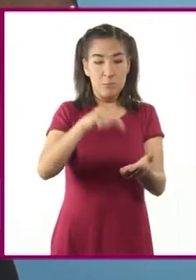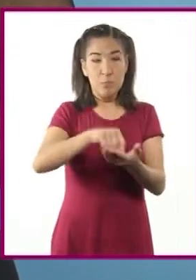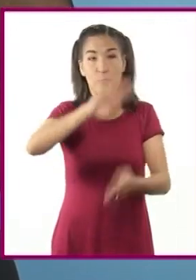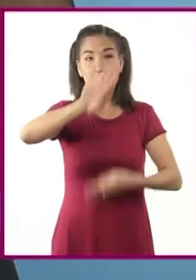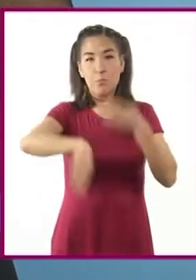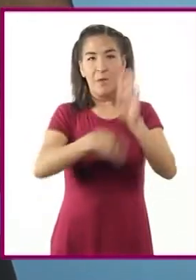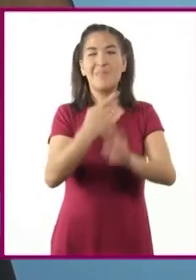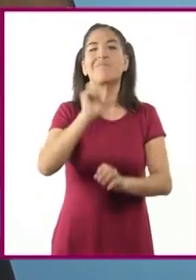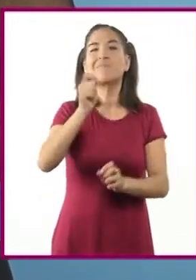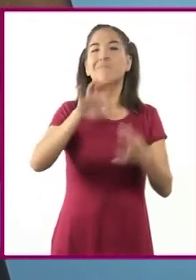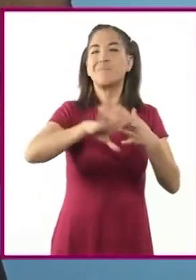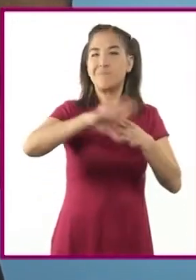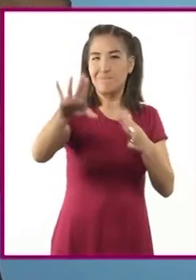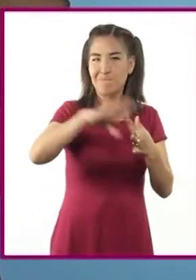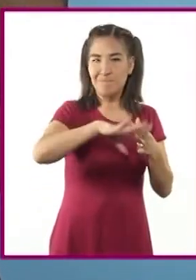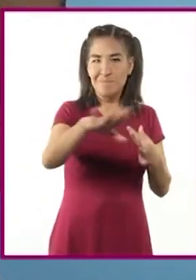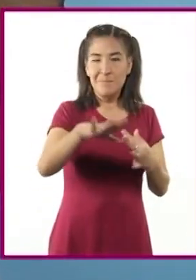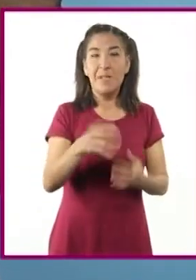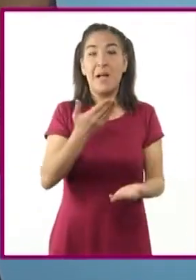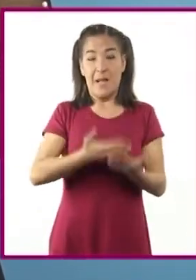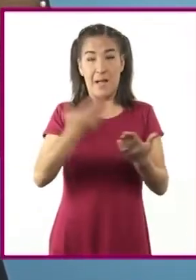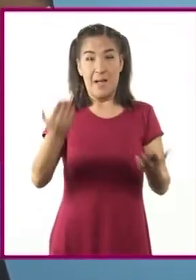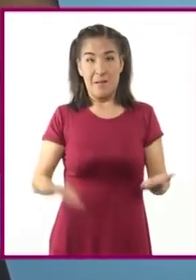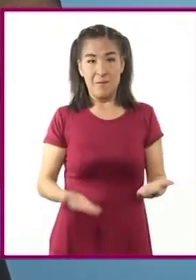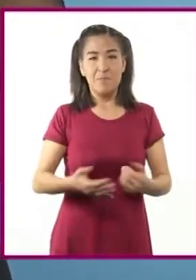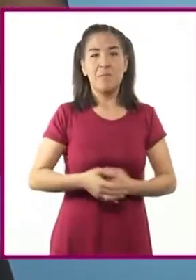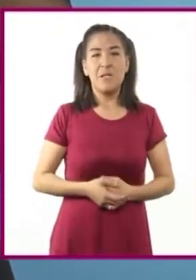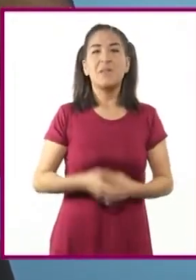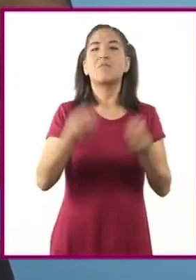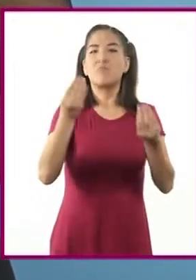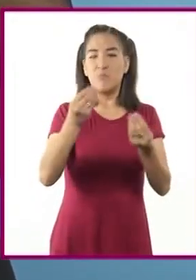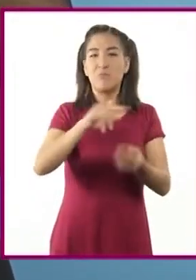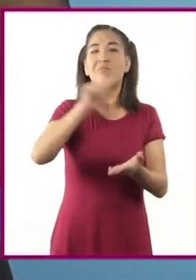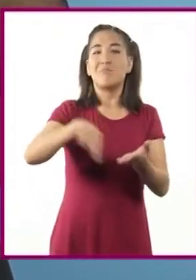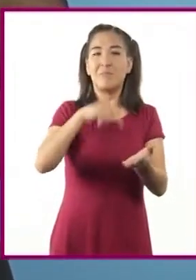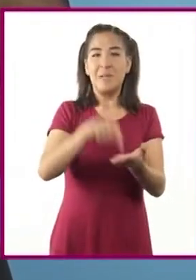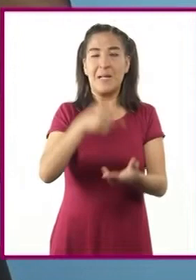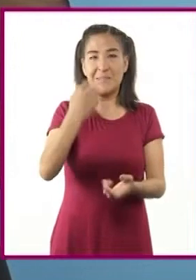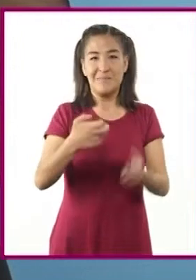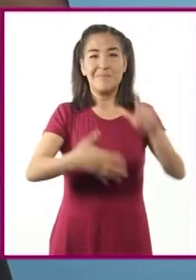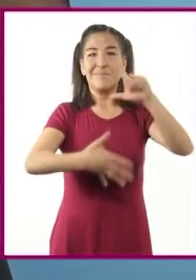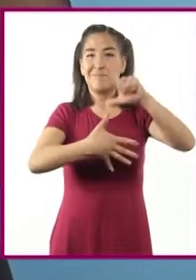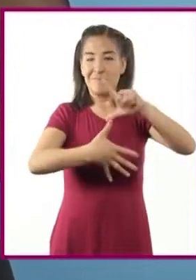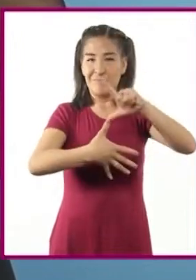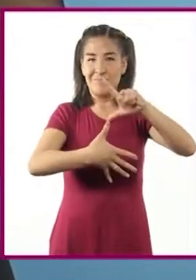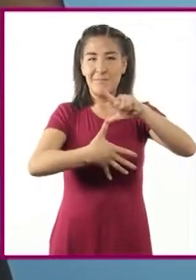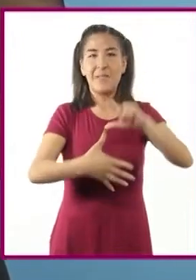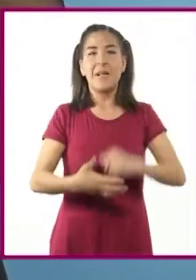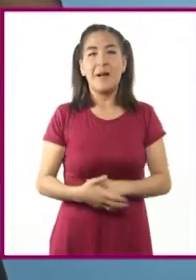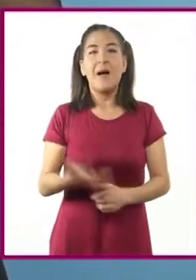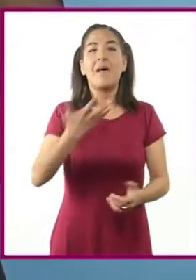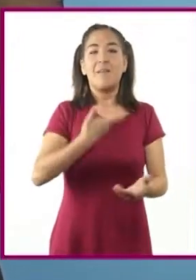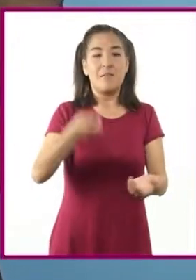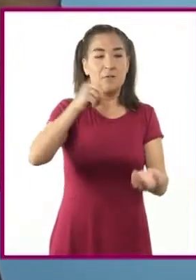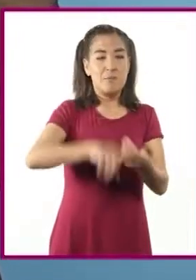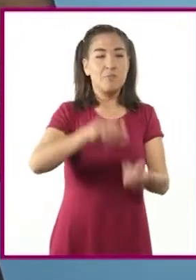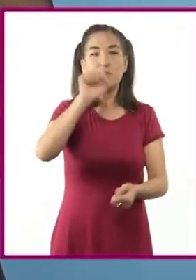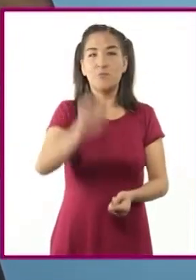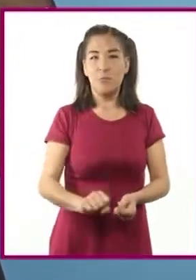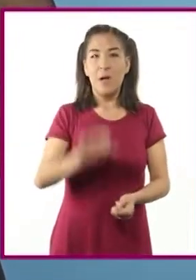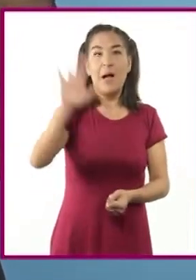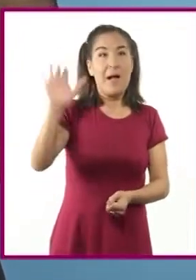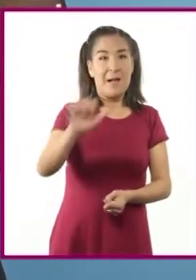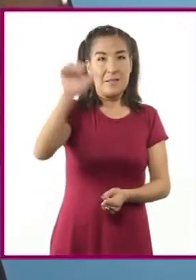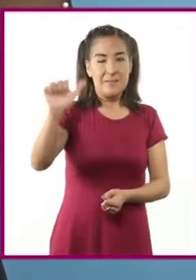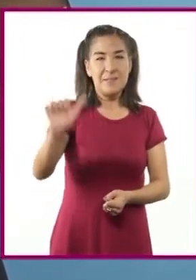es la migración. En la actualidad, en muchos lugares de América Latina, en el sureste de Asia